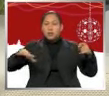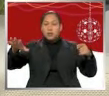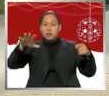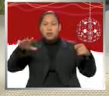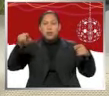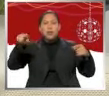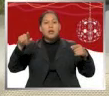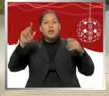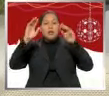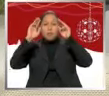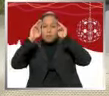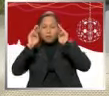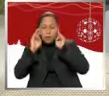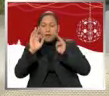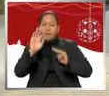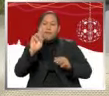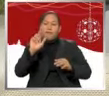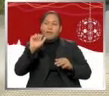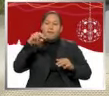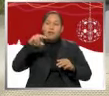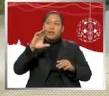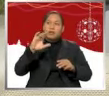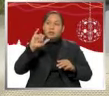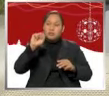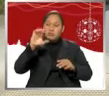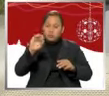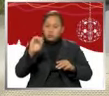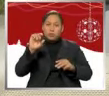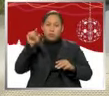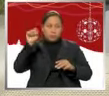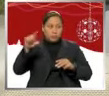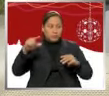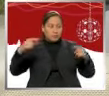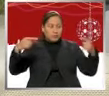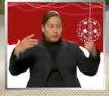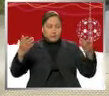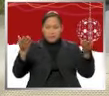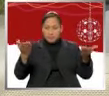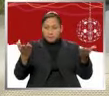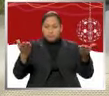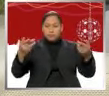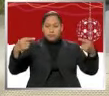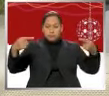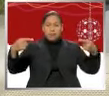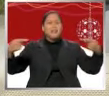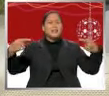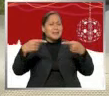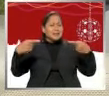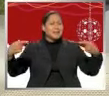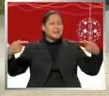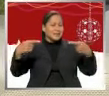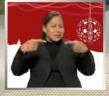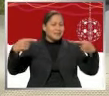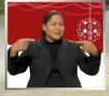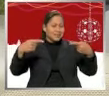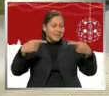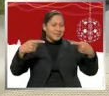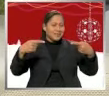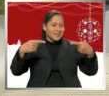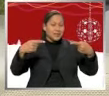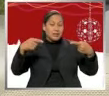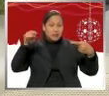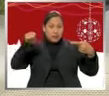los franciscanos, Fray Francisco de Bustamante. Este pleito es porque